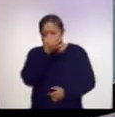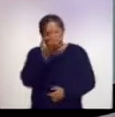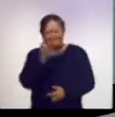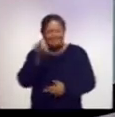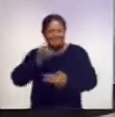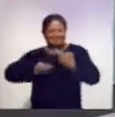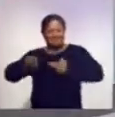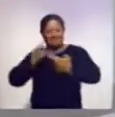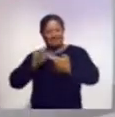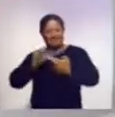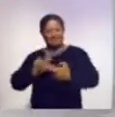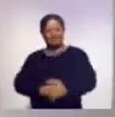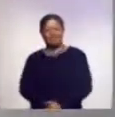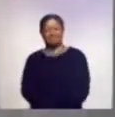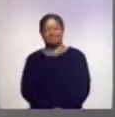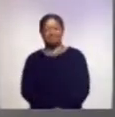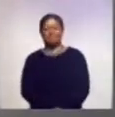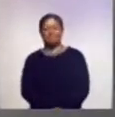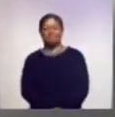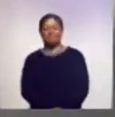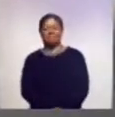Regresamos.